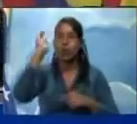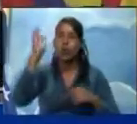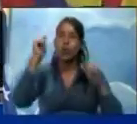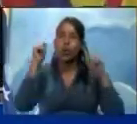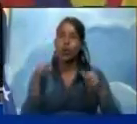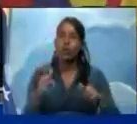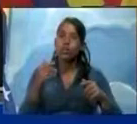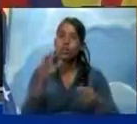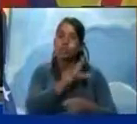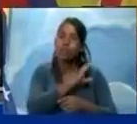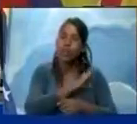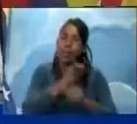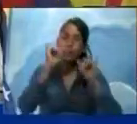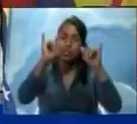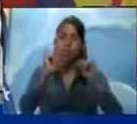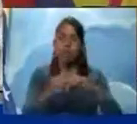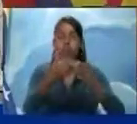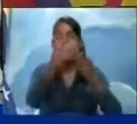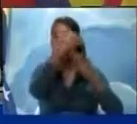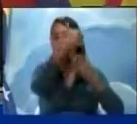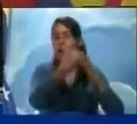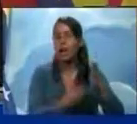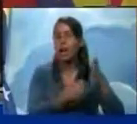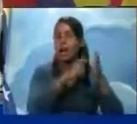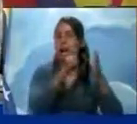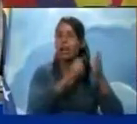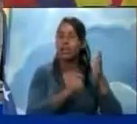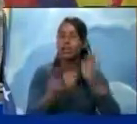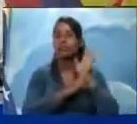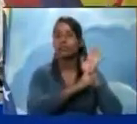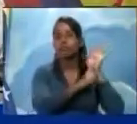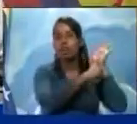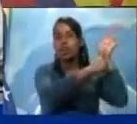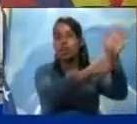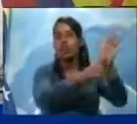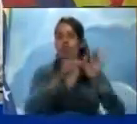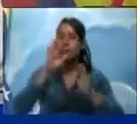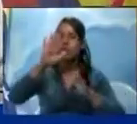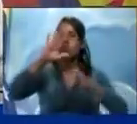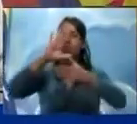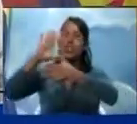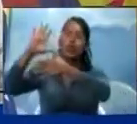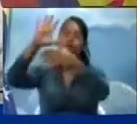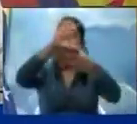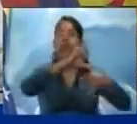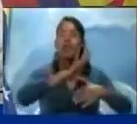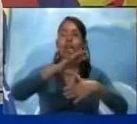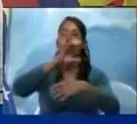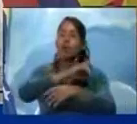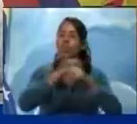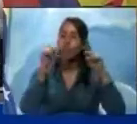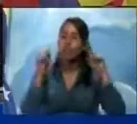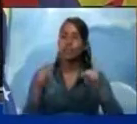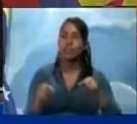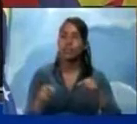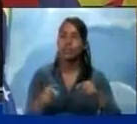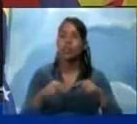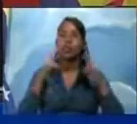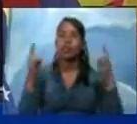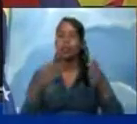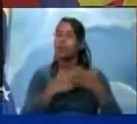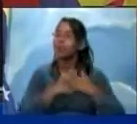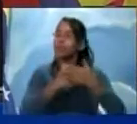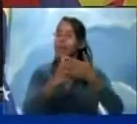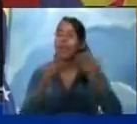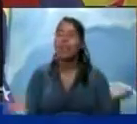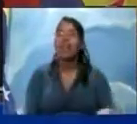hoy agarra esa misma carta y la proyecta sobre los 5 continentes. Mire lo que vale la pena